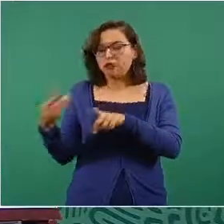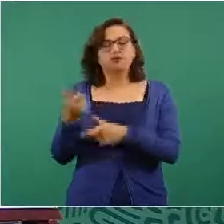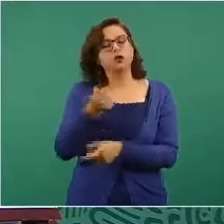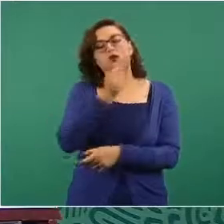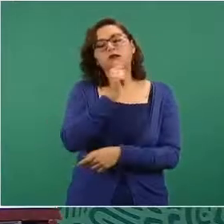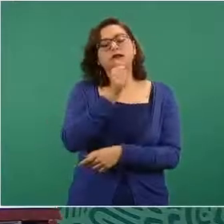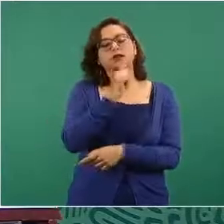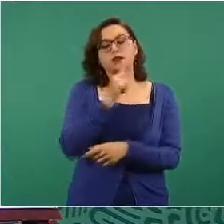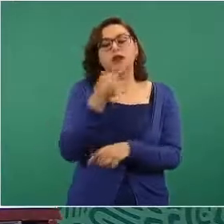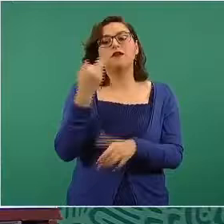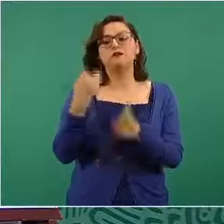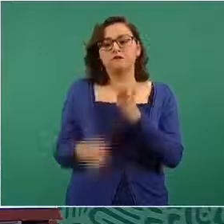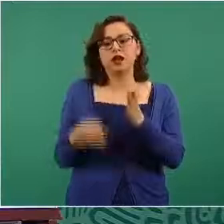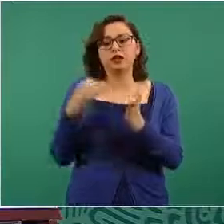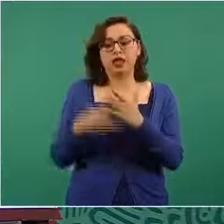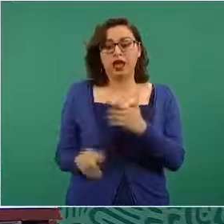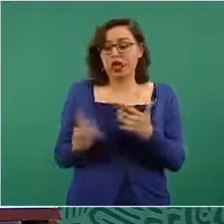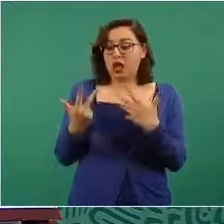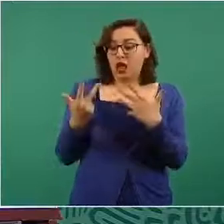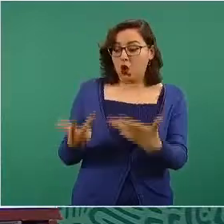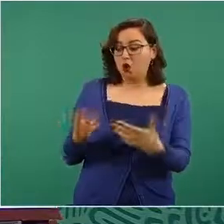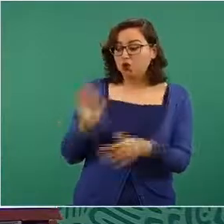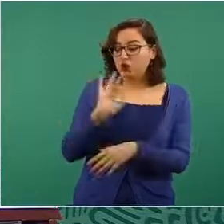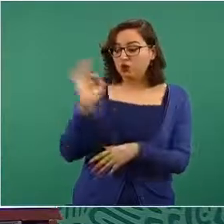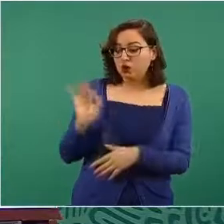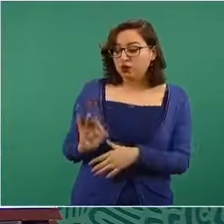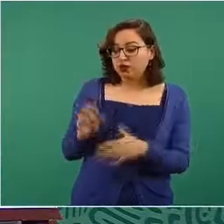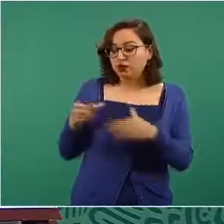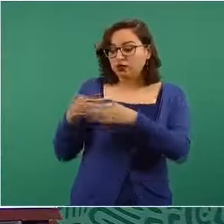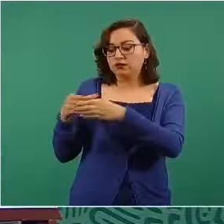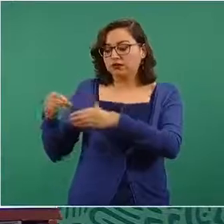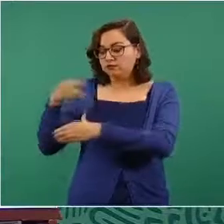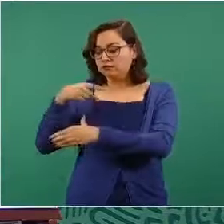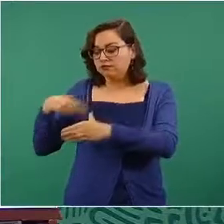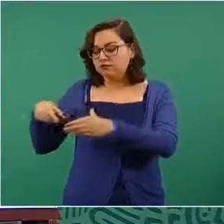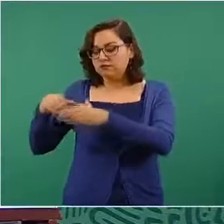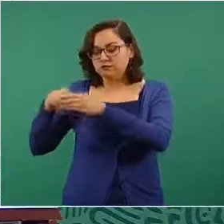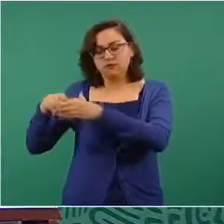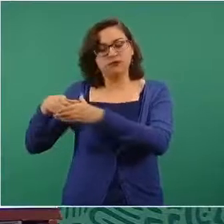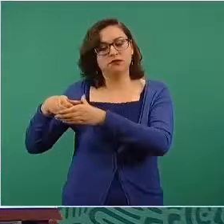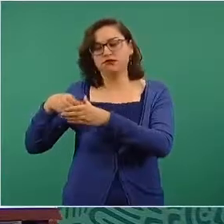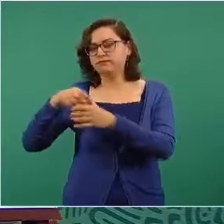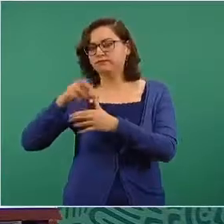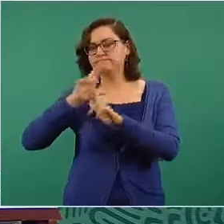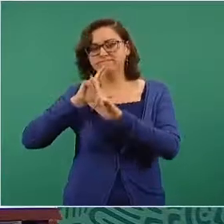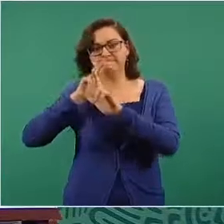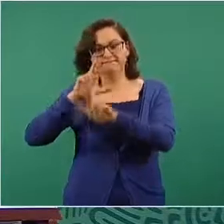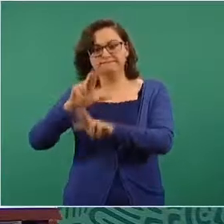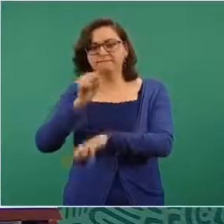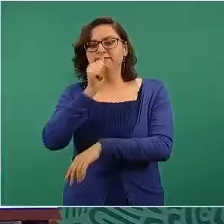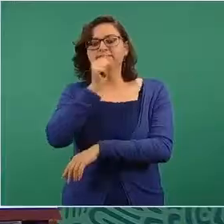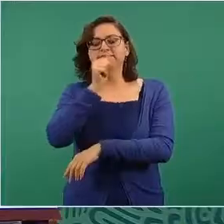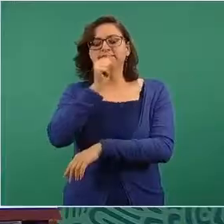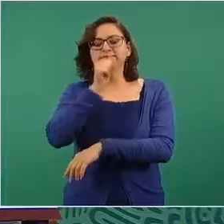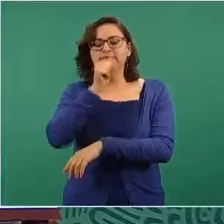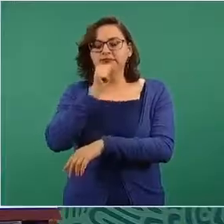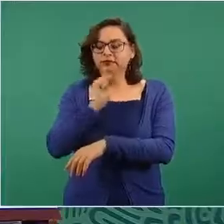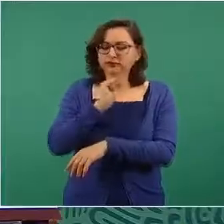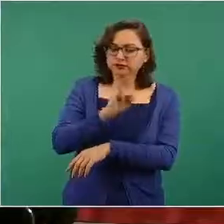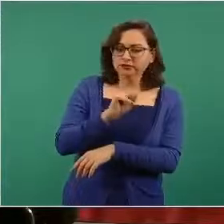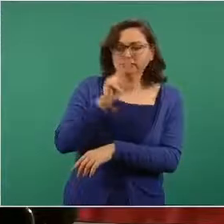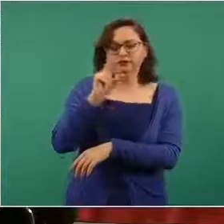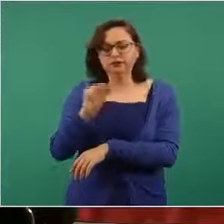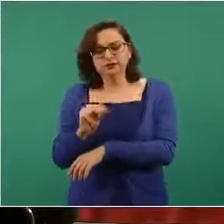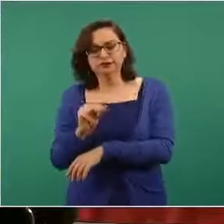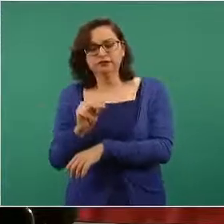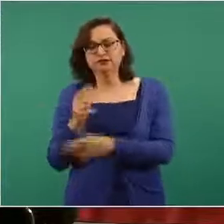de dictaminación. Entonces, por eso este es un número en el que estamos abocados y se ha ido disminuyendo para dictaminarla